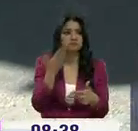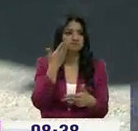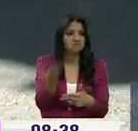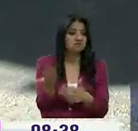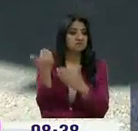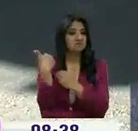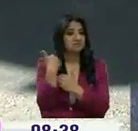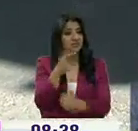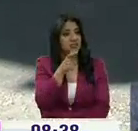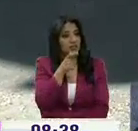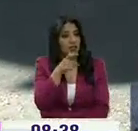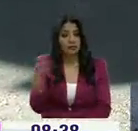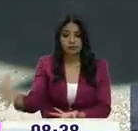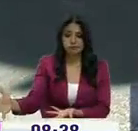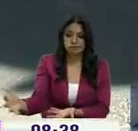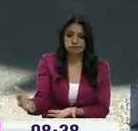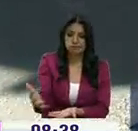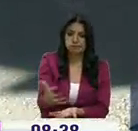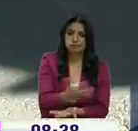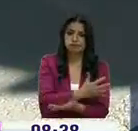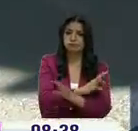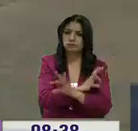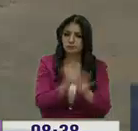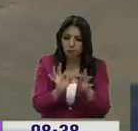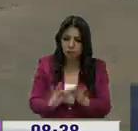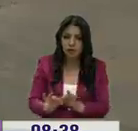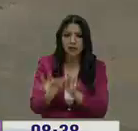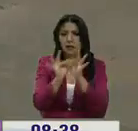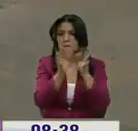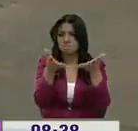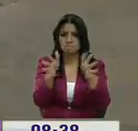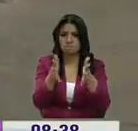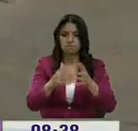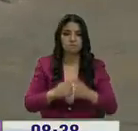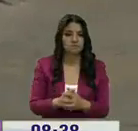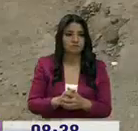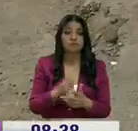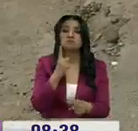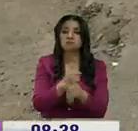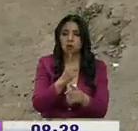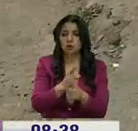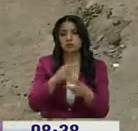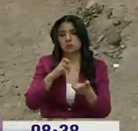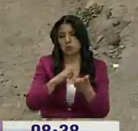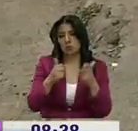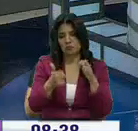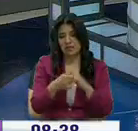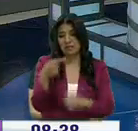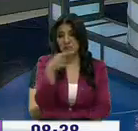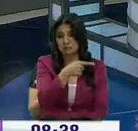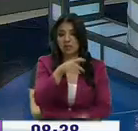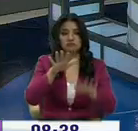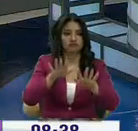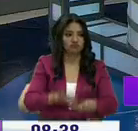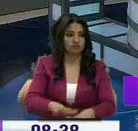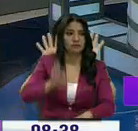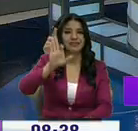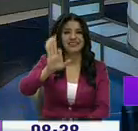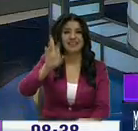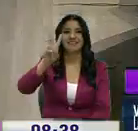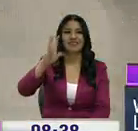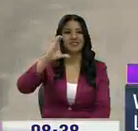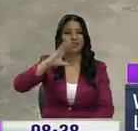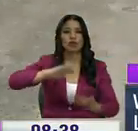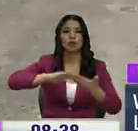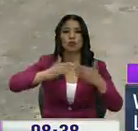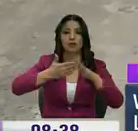encargado de que se lleve los escombros y comiencen a arreglar, pues no. Debido al problema, los moradores presentaron el inconveniente a través de TVC en la comunidad